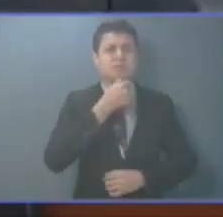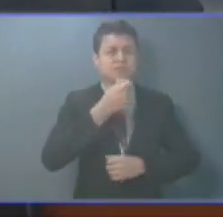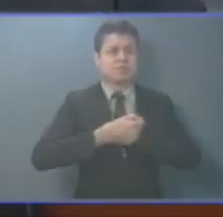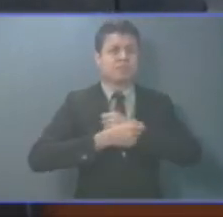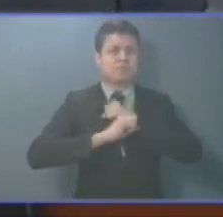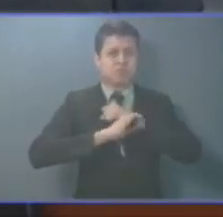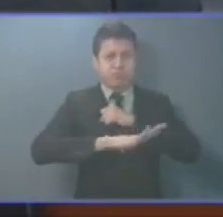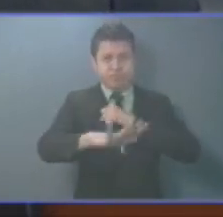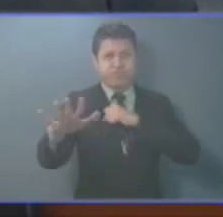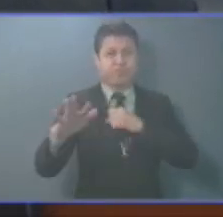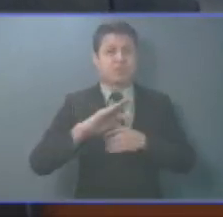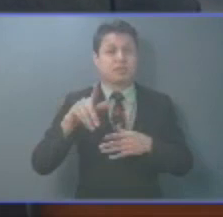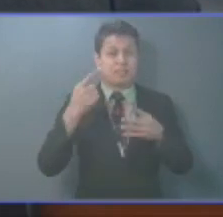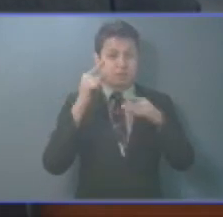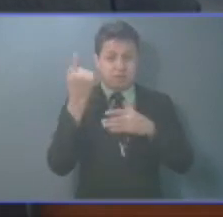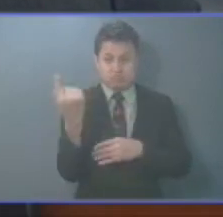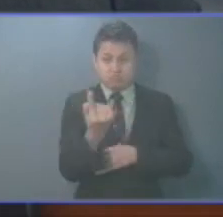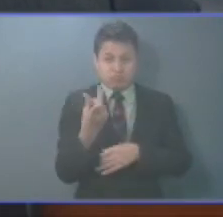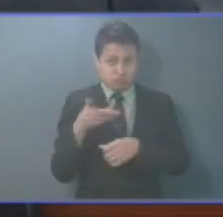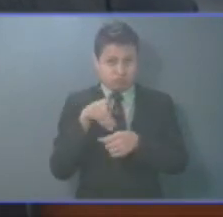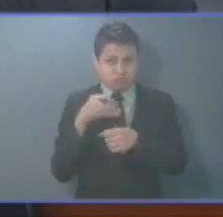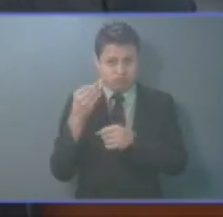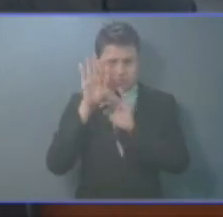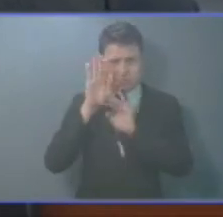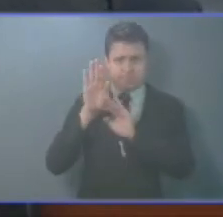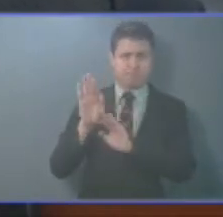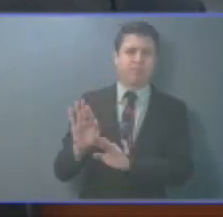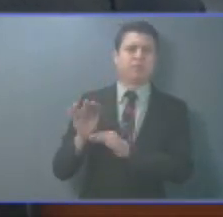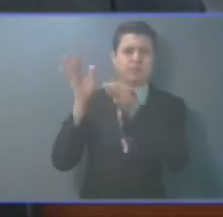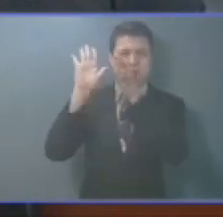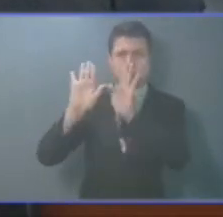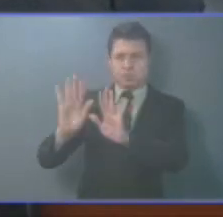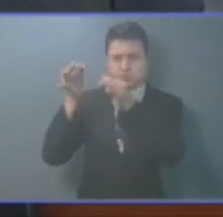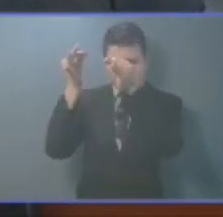de los derechos y dignidad de las personas con discapacidad.